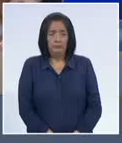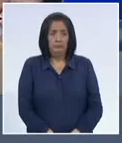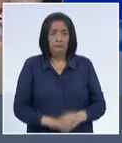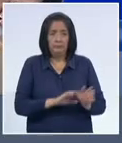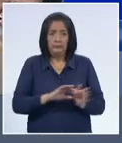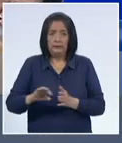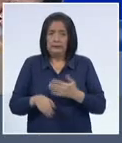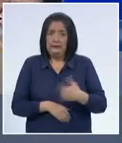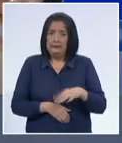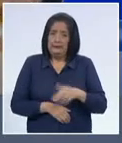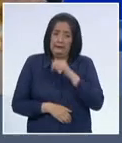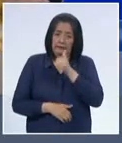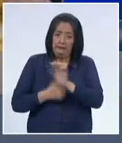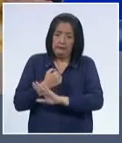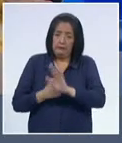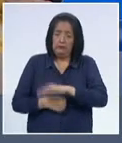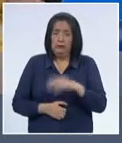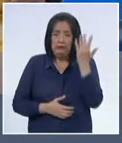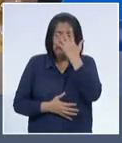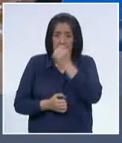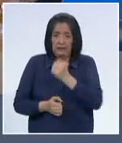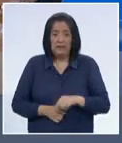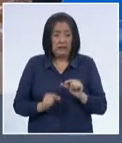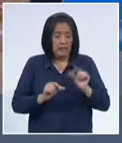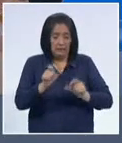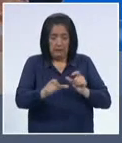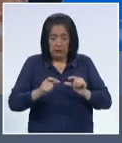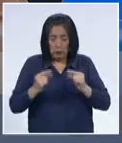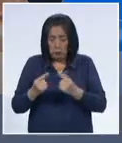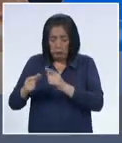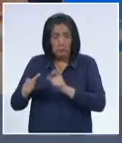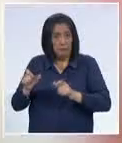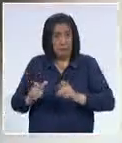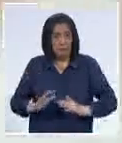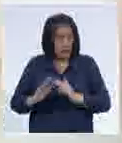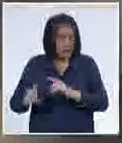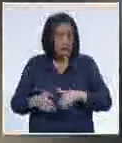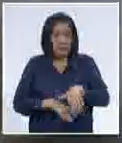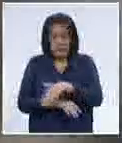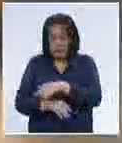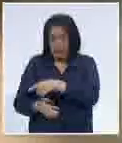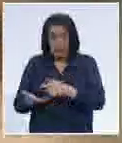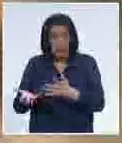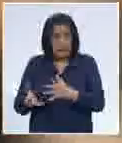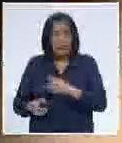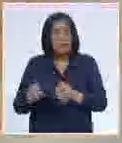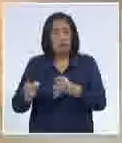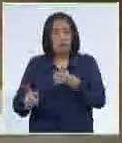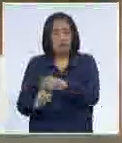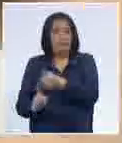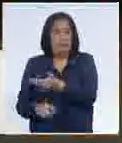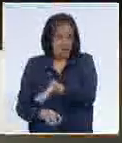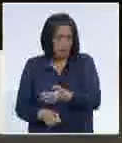La inseguridad en San Martín de Porres llevó a un grupo de vecinos y transeúntes a tomar justicia por sus manos. Ahí lo tenemos en imágenes. A ver,